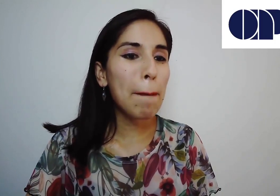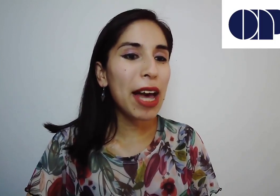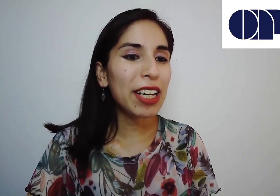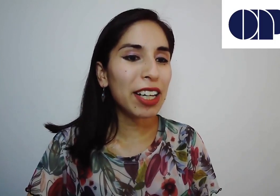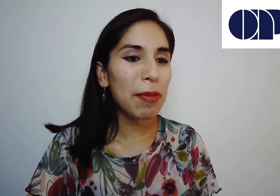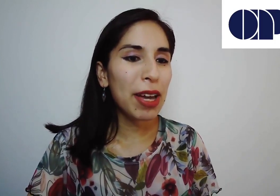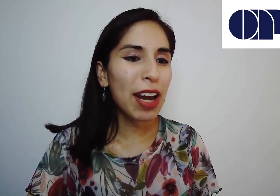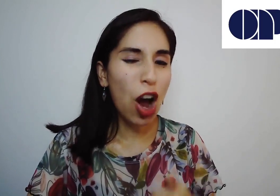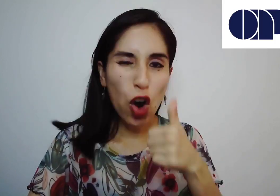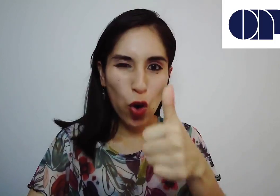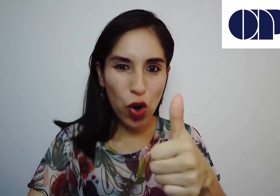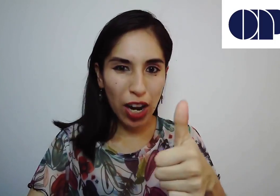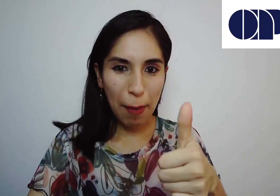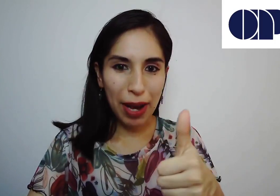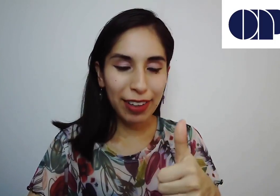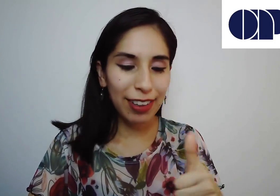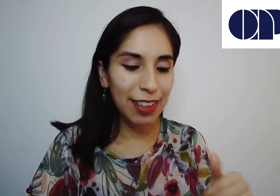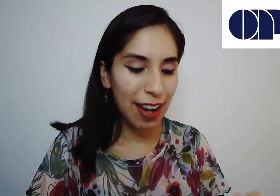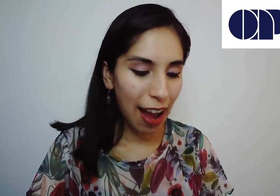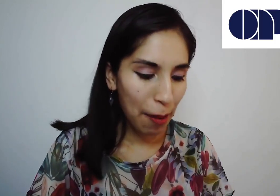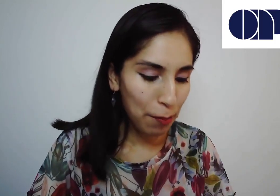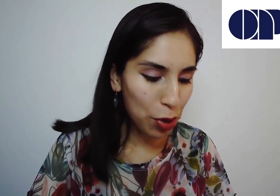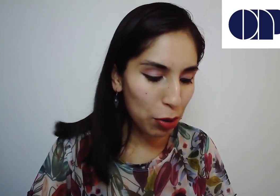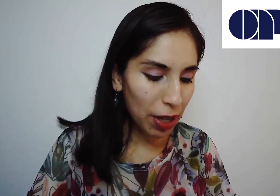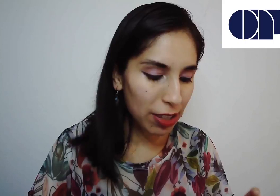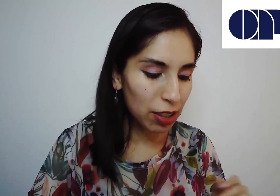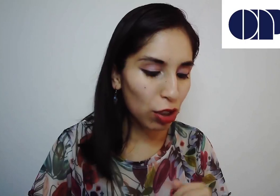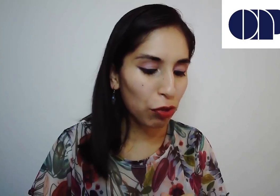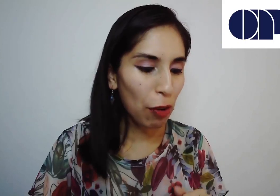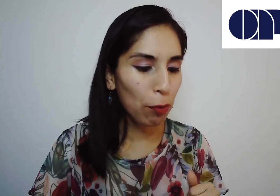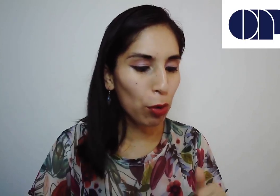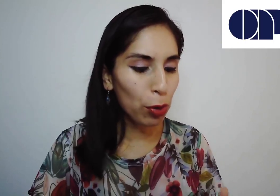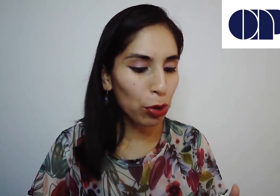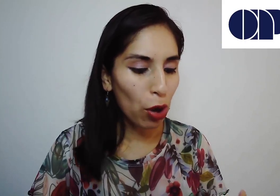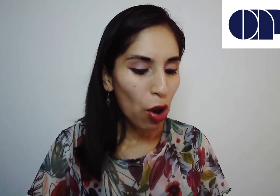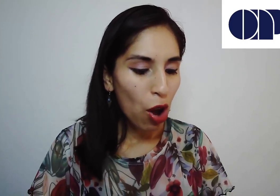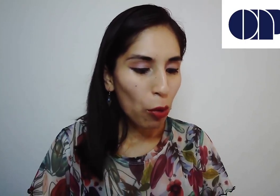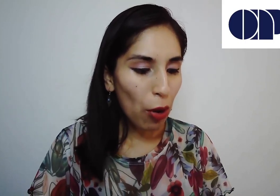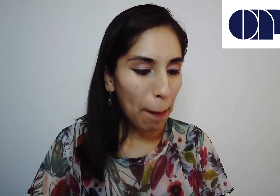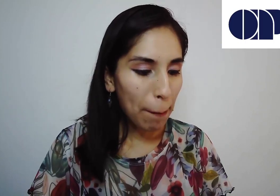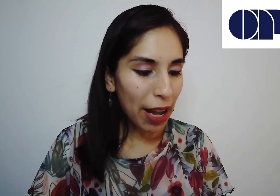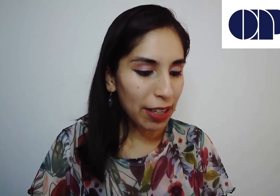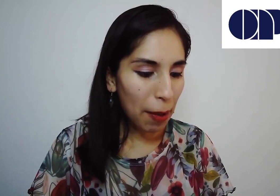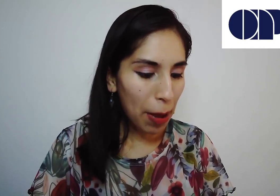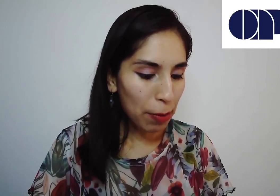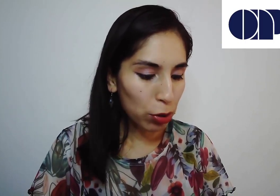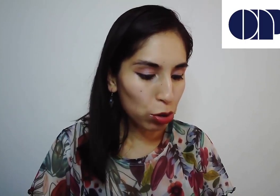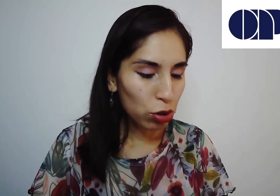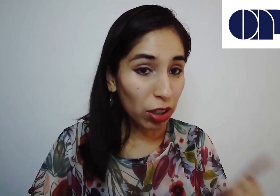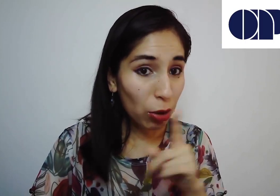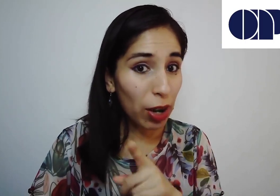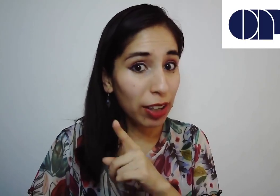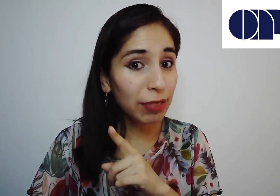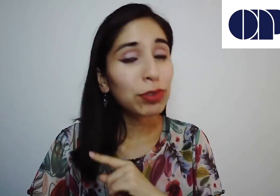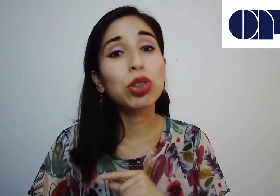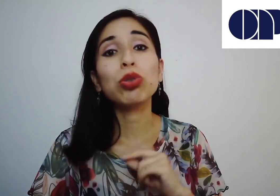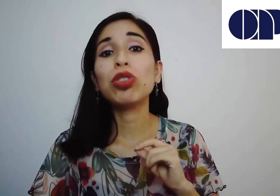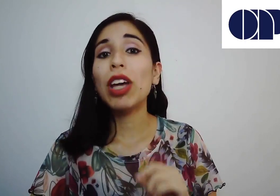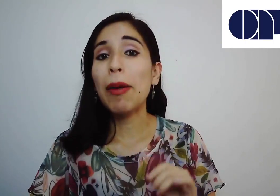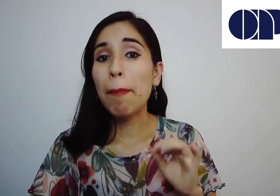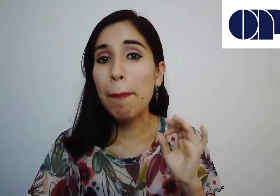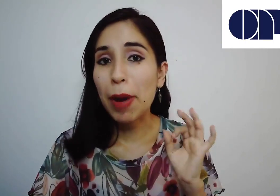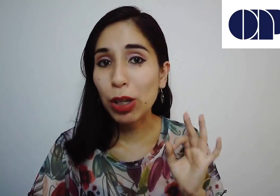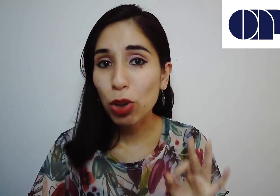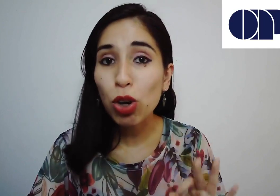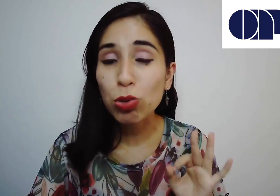marí rivera olga marquina muy bien señor facundo guapa ya vamos recuerden si